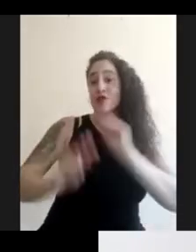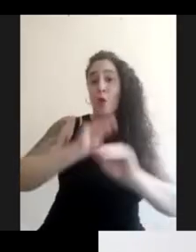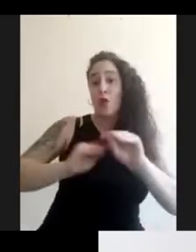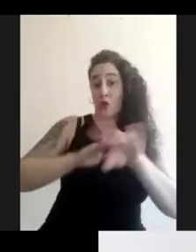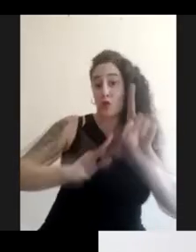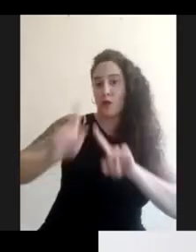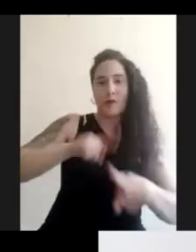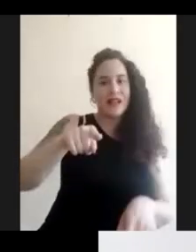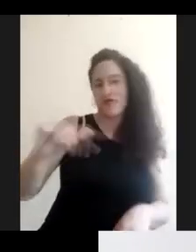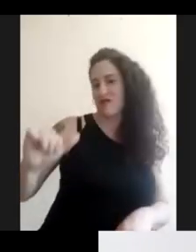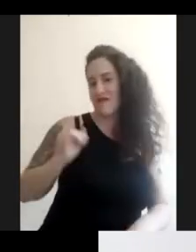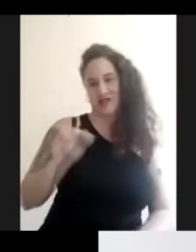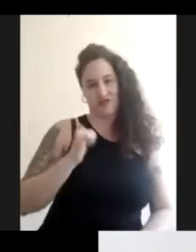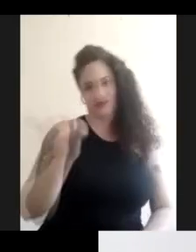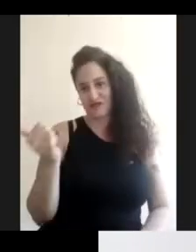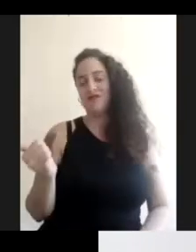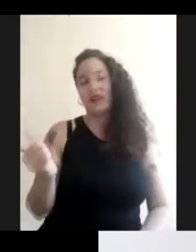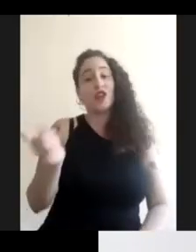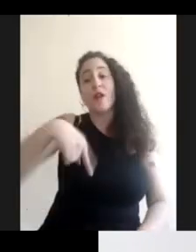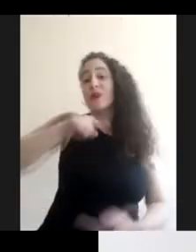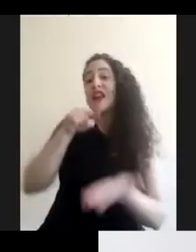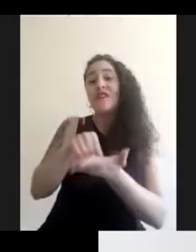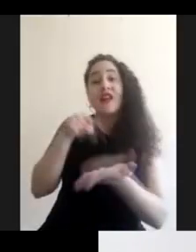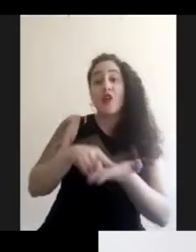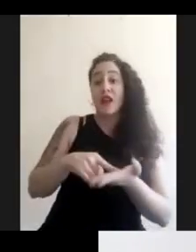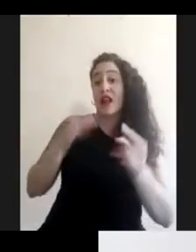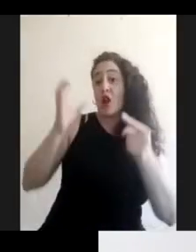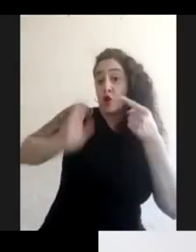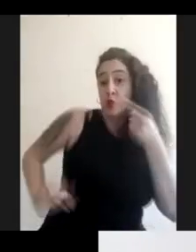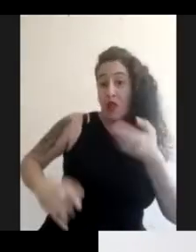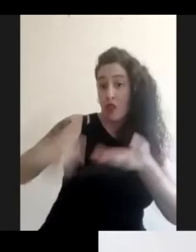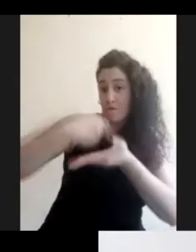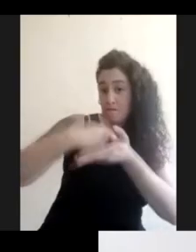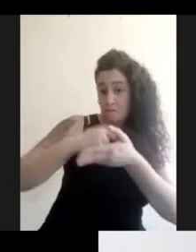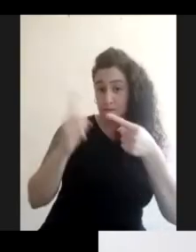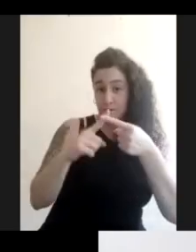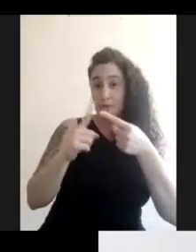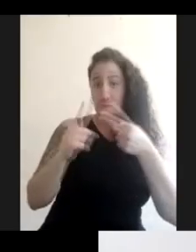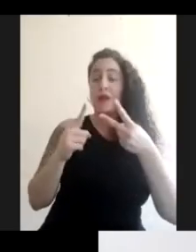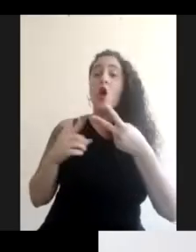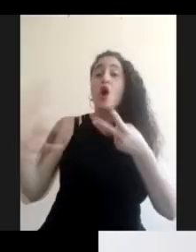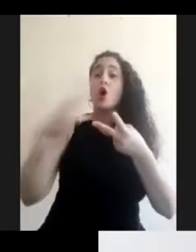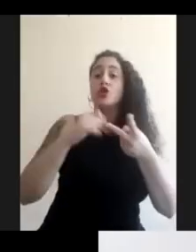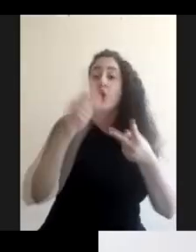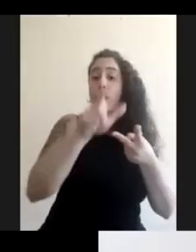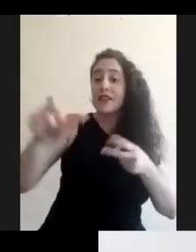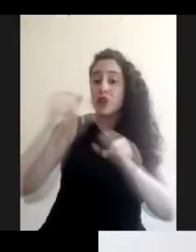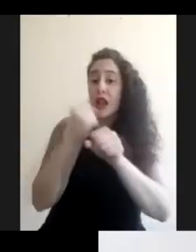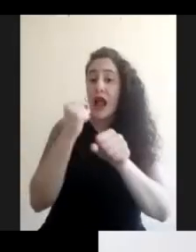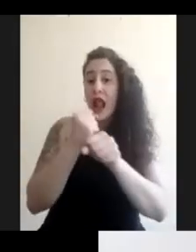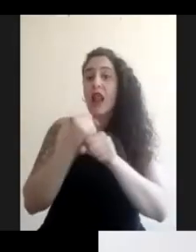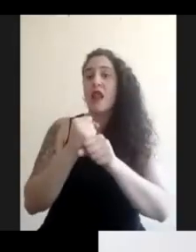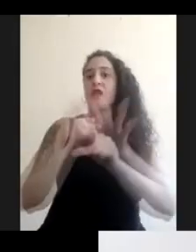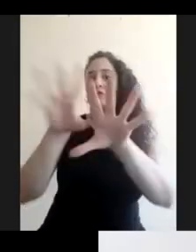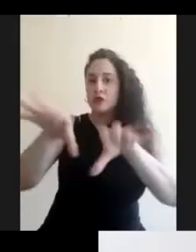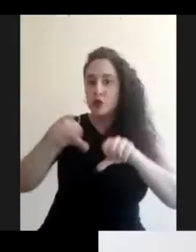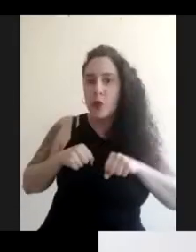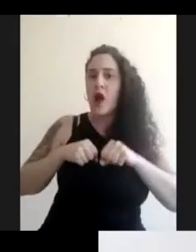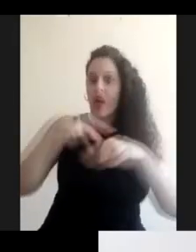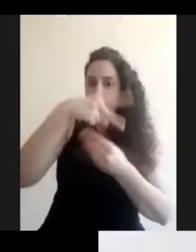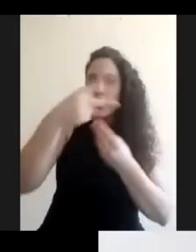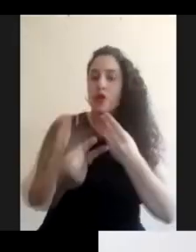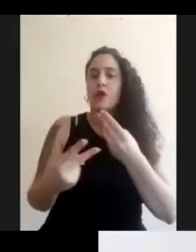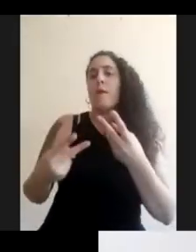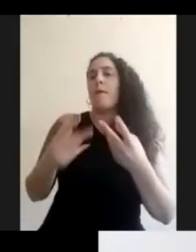Esas reivindicaciones, que nos paguen los sueldos, la subrogación total de todo el personal, que se acabe la desprotección hacia la familia y hacia el